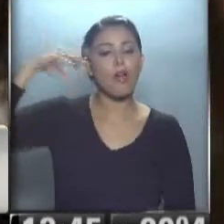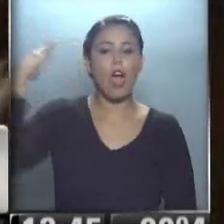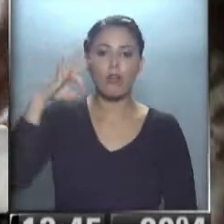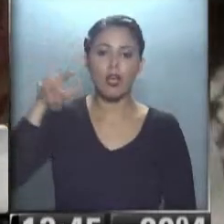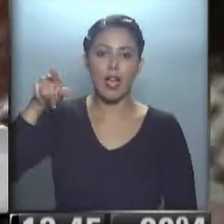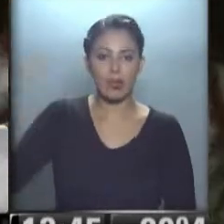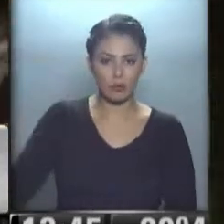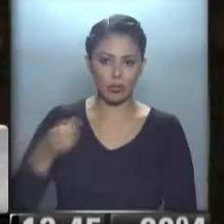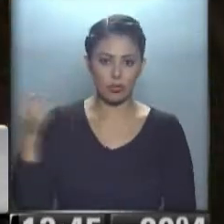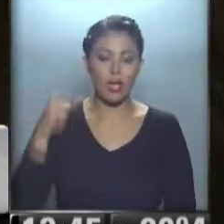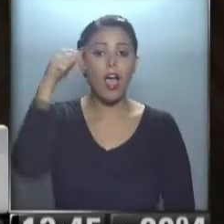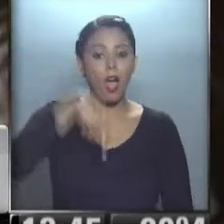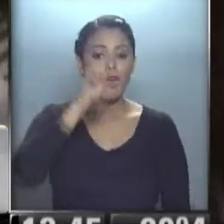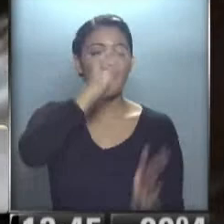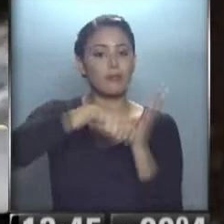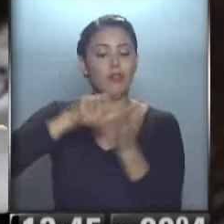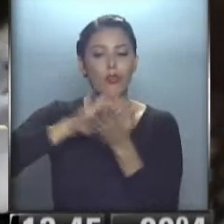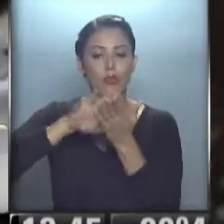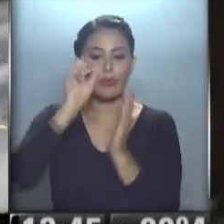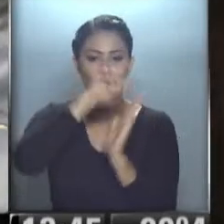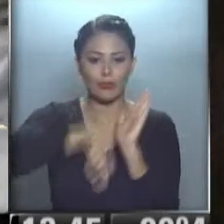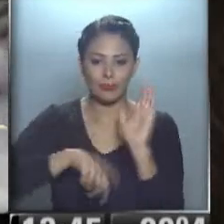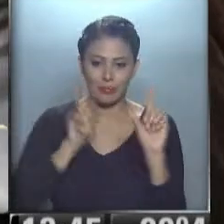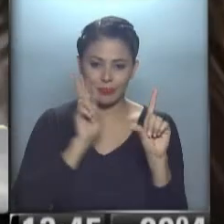la prostitución ahora han firmado un nuevo convenio